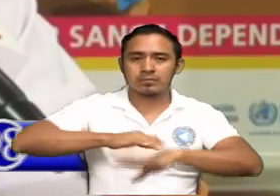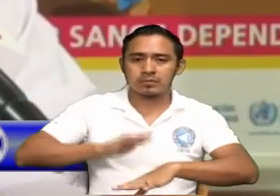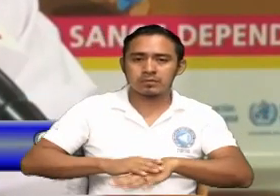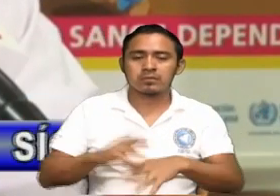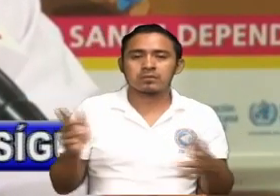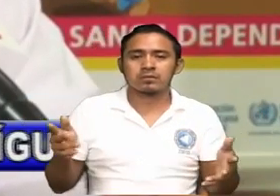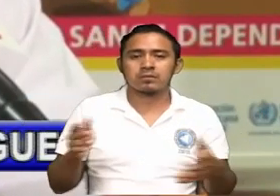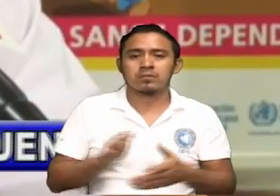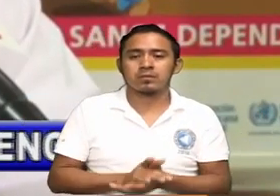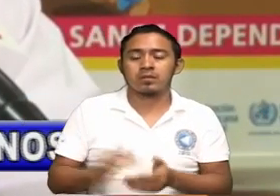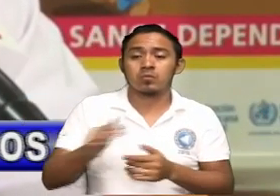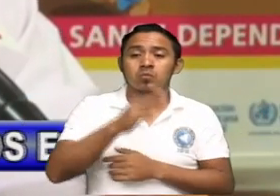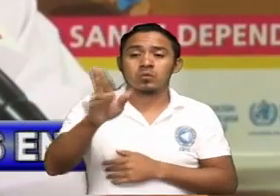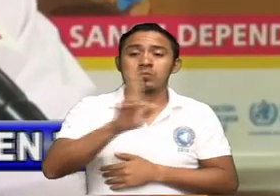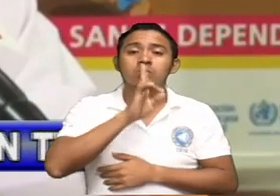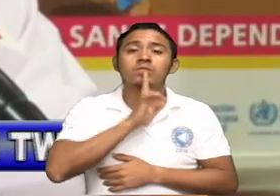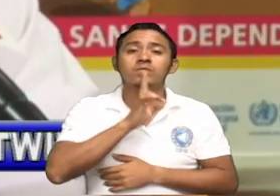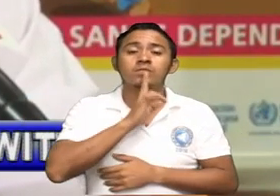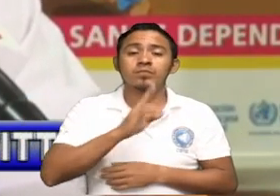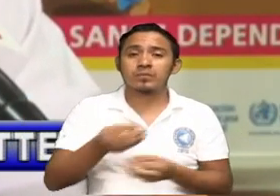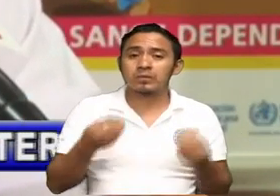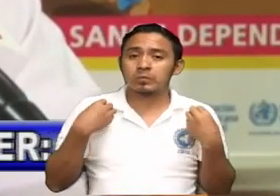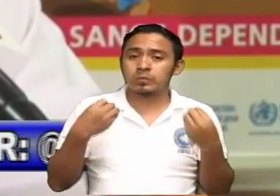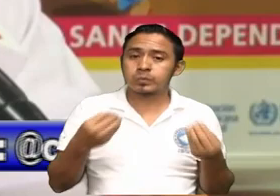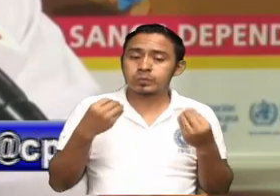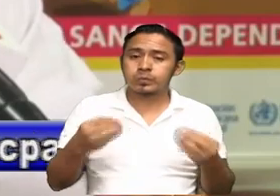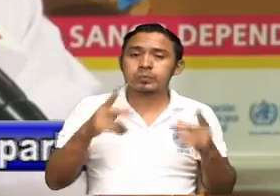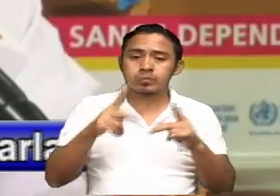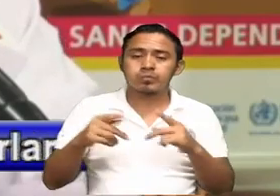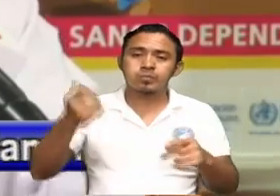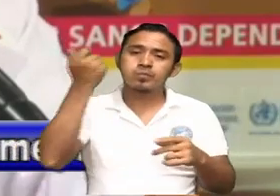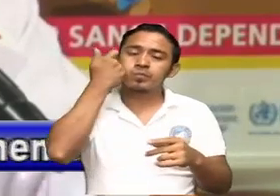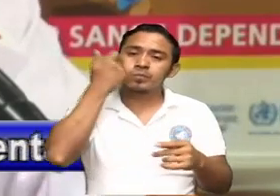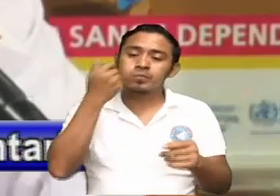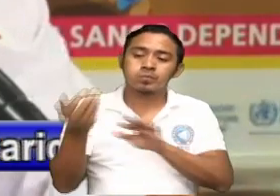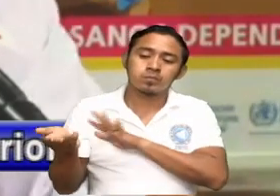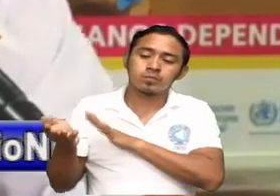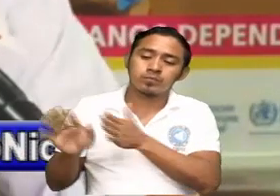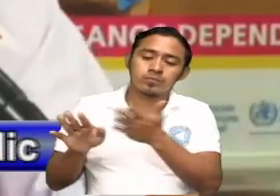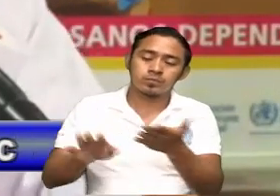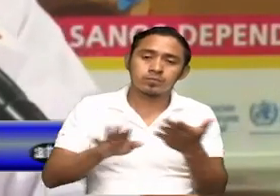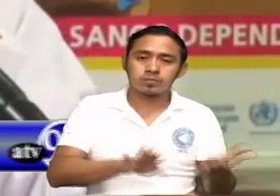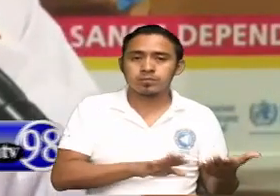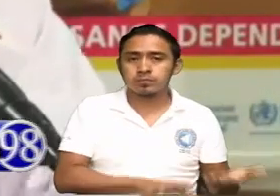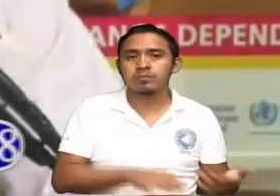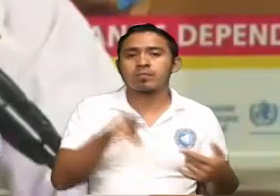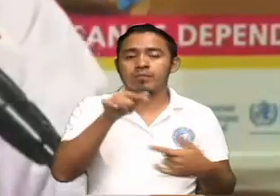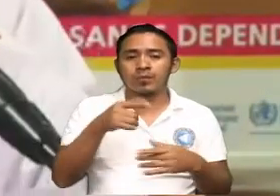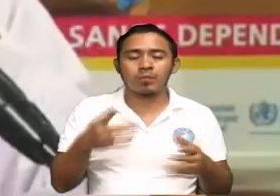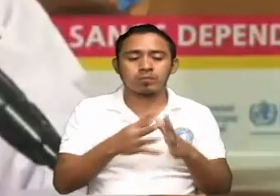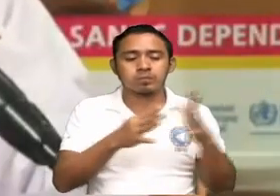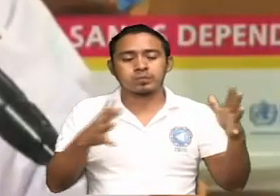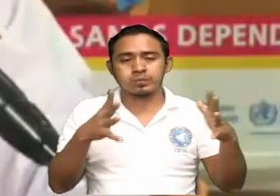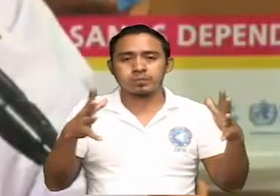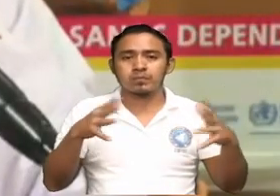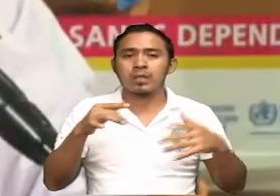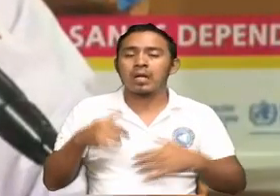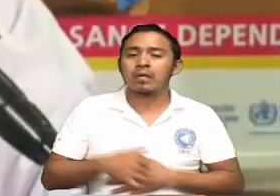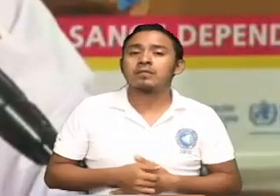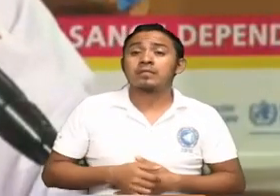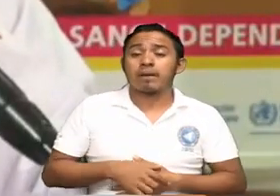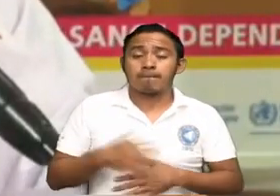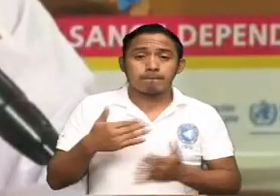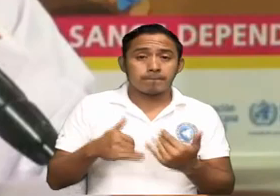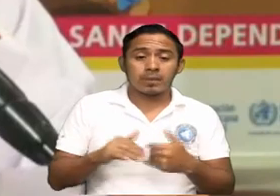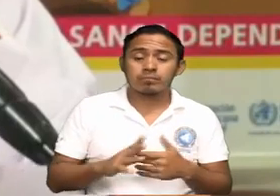país vecino de Honduras, debido a la cantidad de personas enfermas y fallecidas a causa de esta arbovirosis, podría dar lugar a un